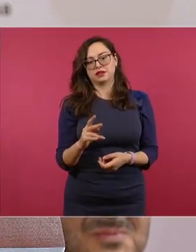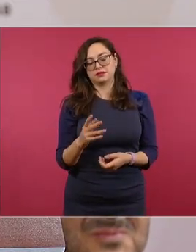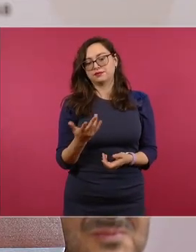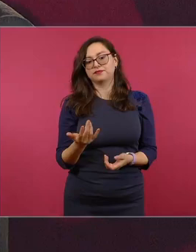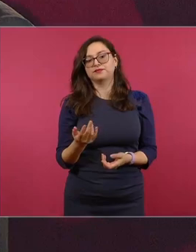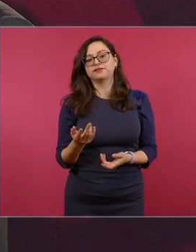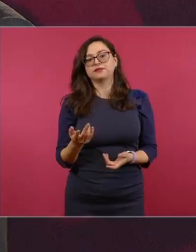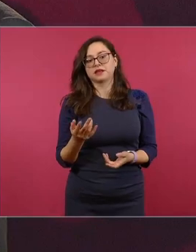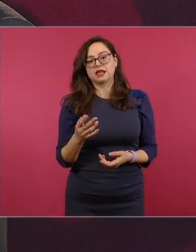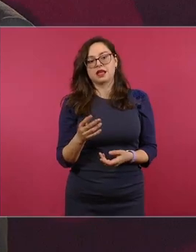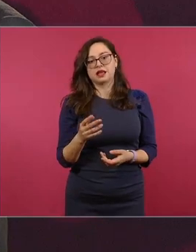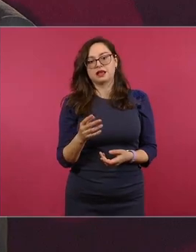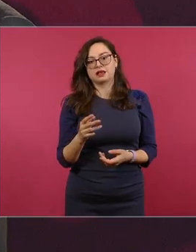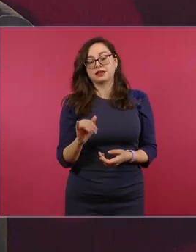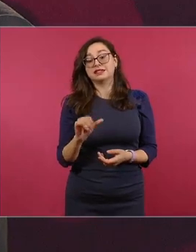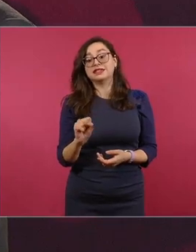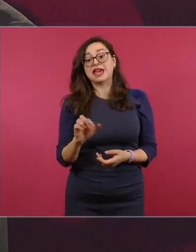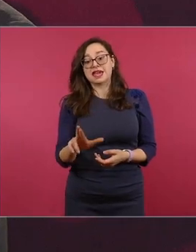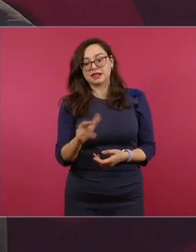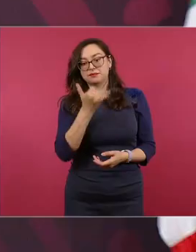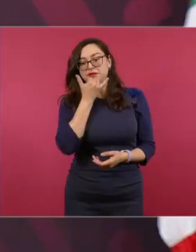informarles que ya